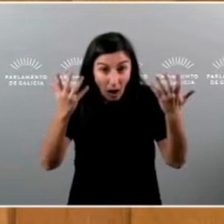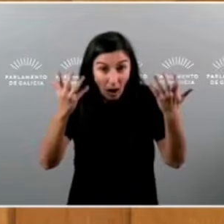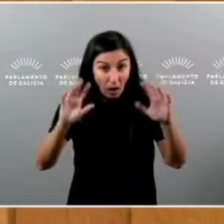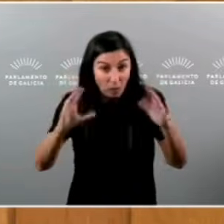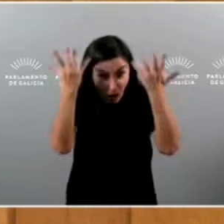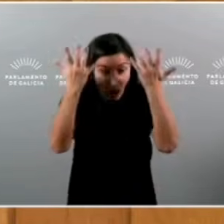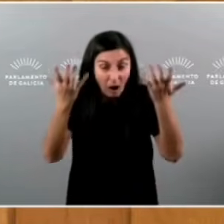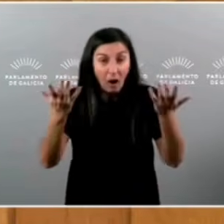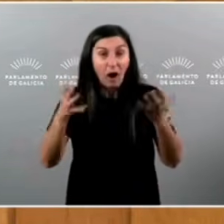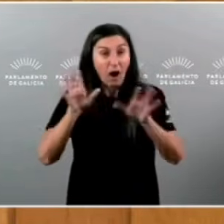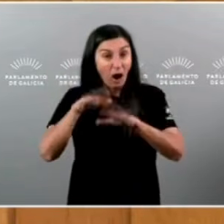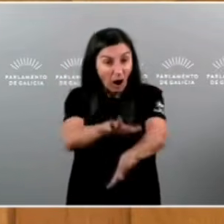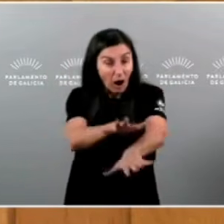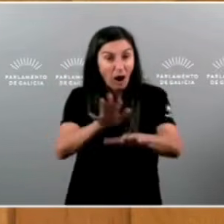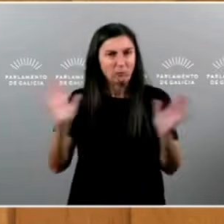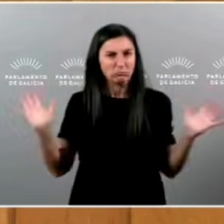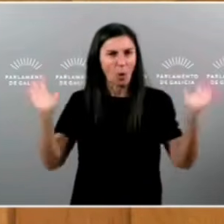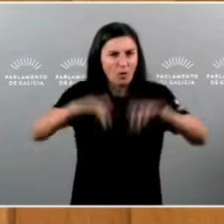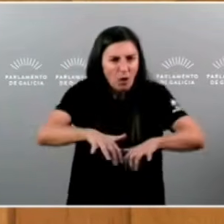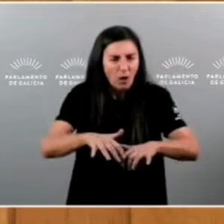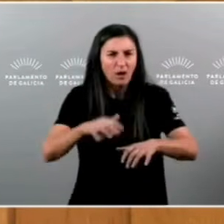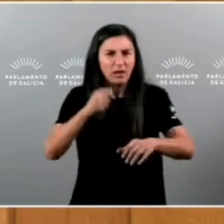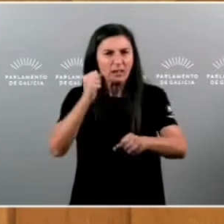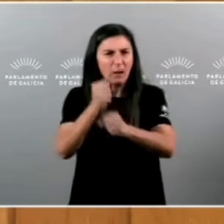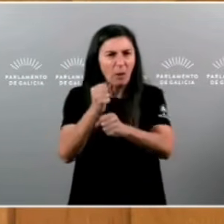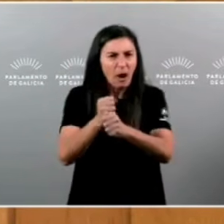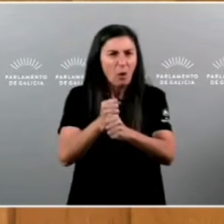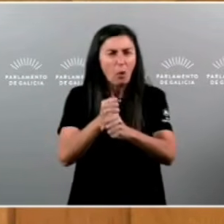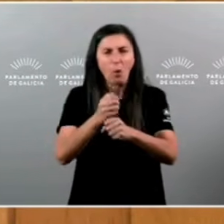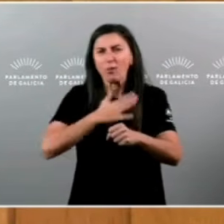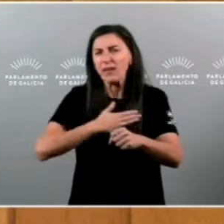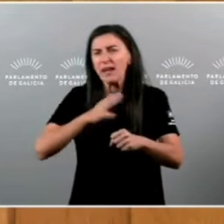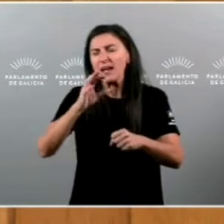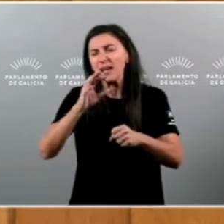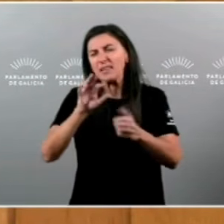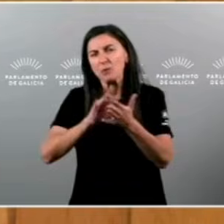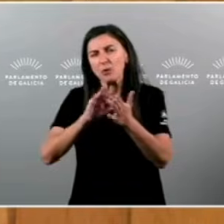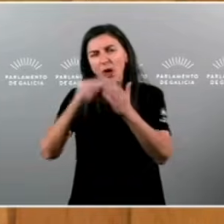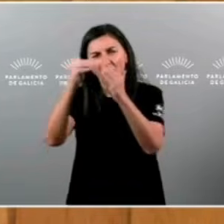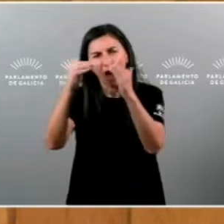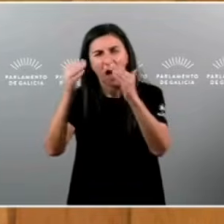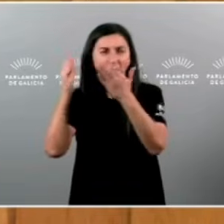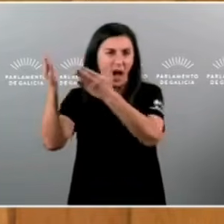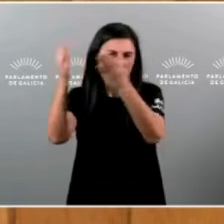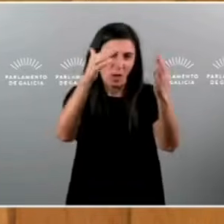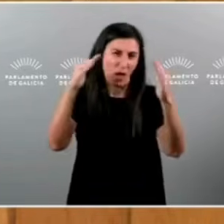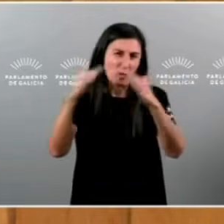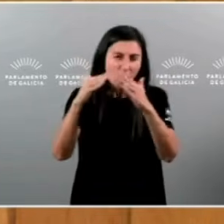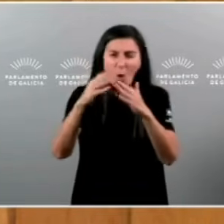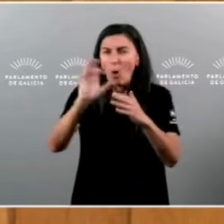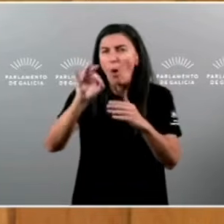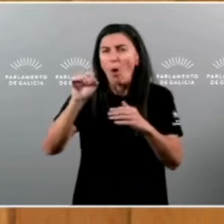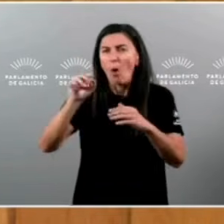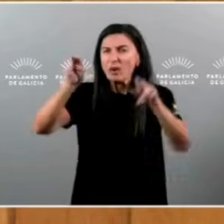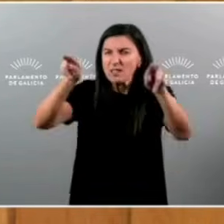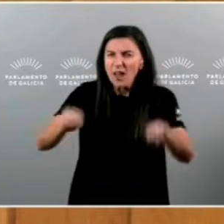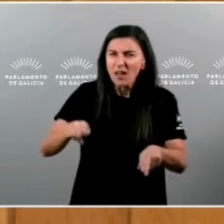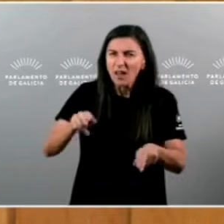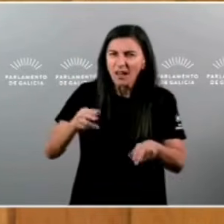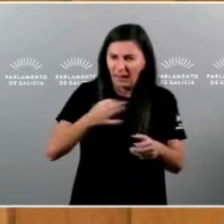apoiar as manifestacións e as concentracións das traballadoras do SAF ou das residencias que queren convenios de